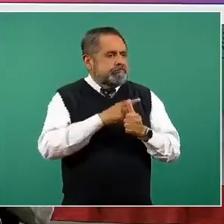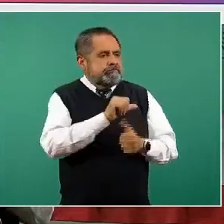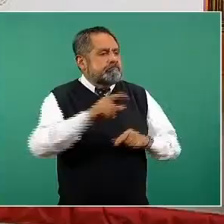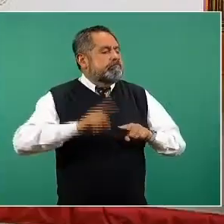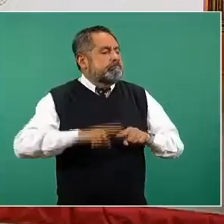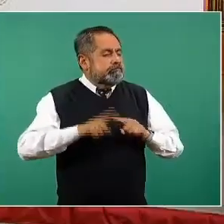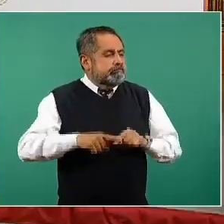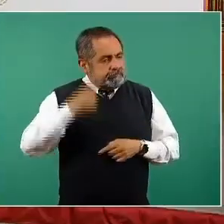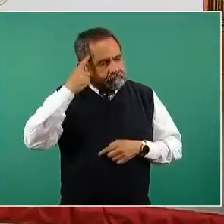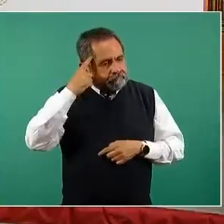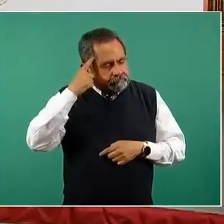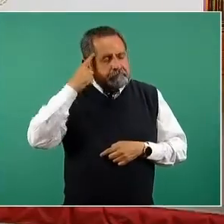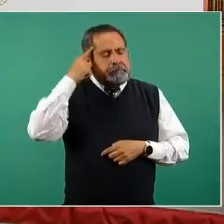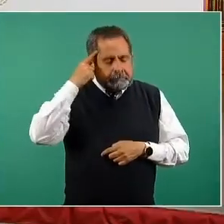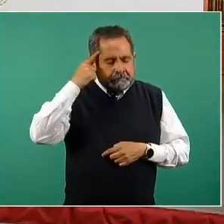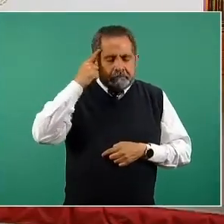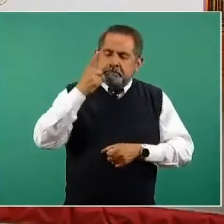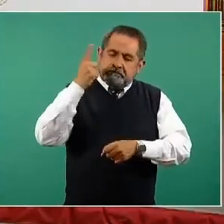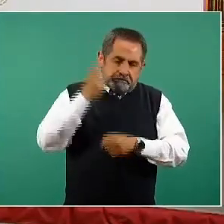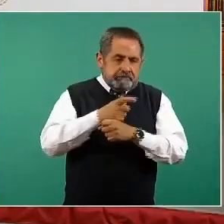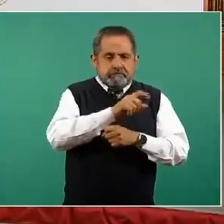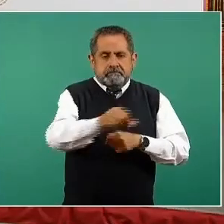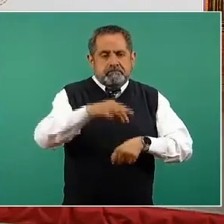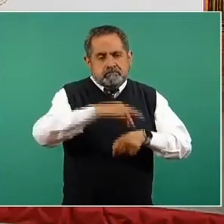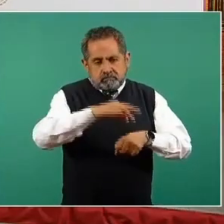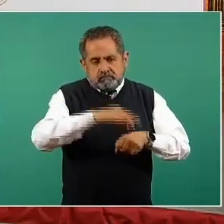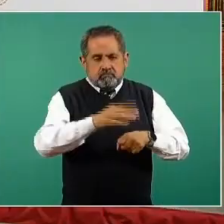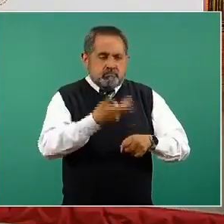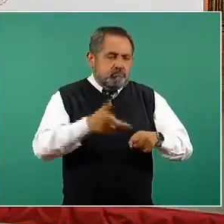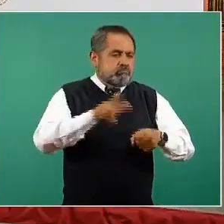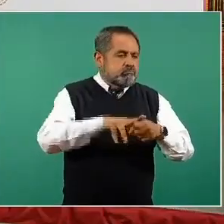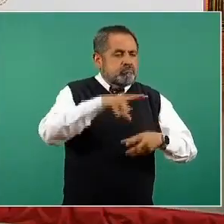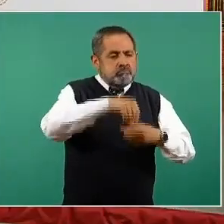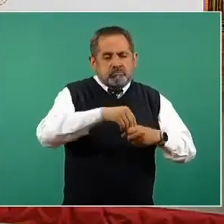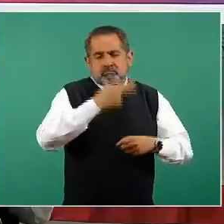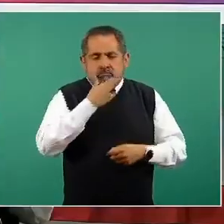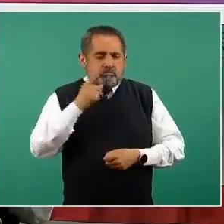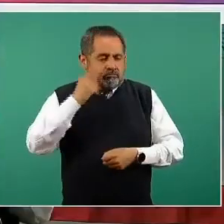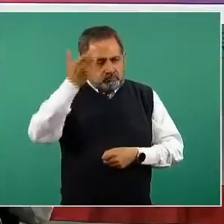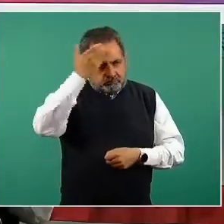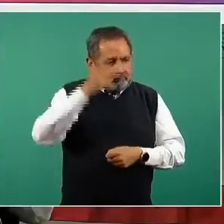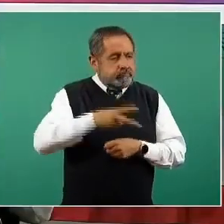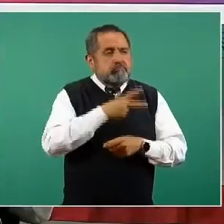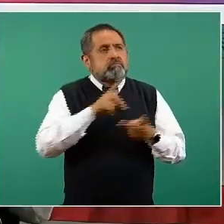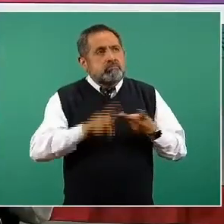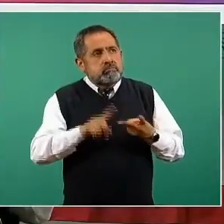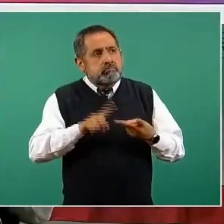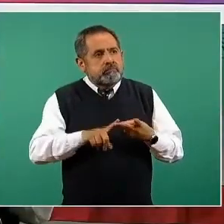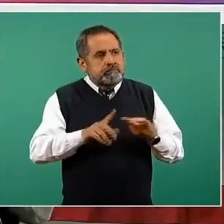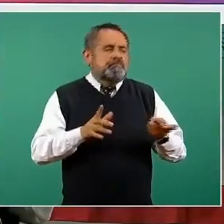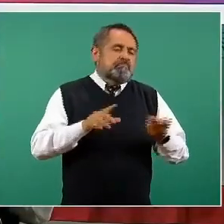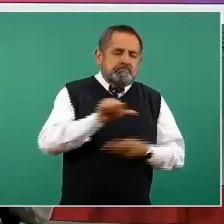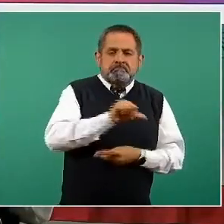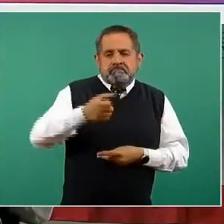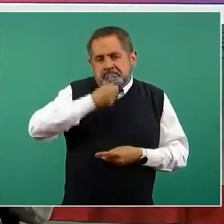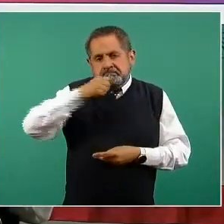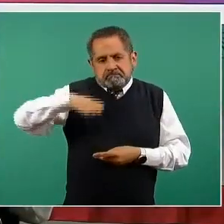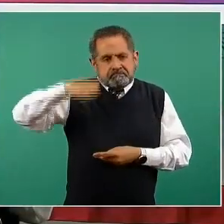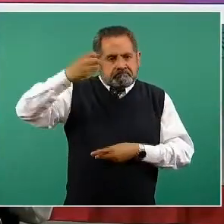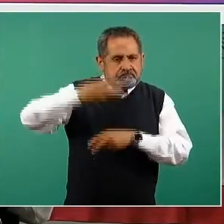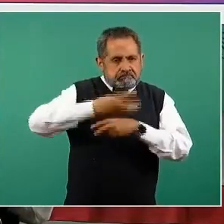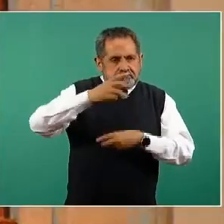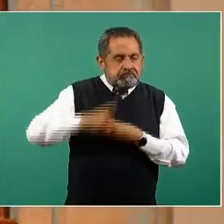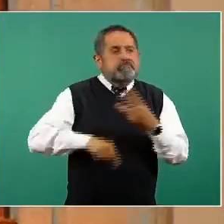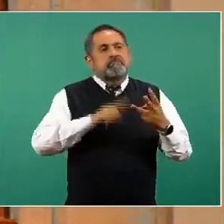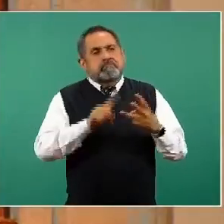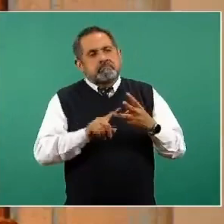el que hemos estado comentando en las conferencias, el que comentamos hace un momento. Por lo tanto, entonces debemos de poder esperar nuestro